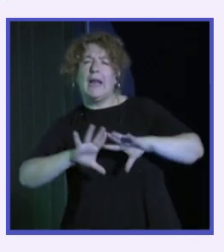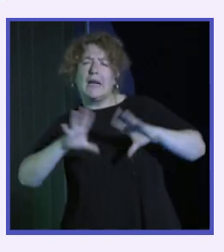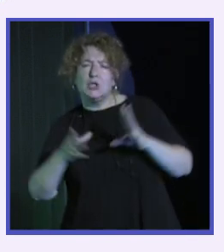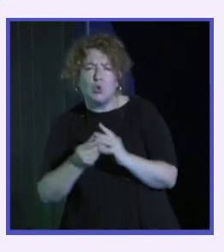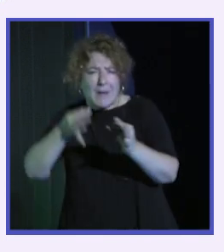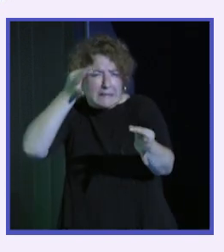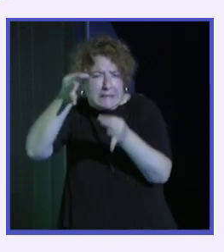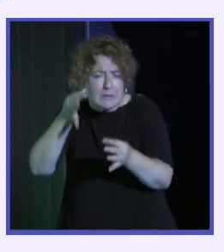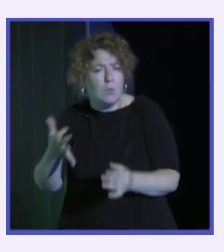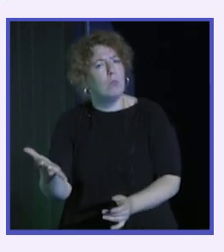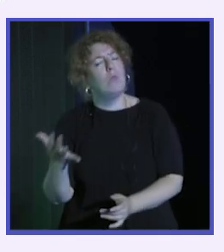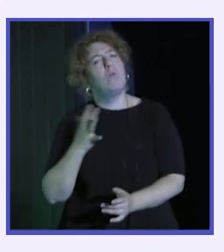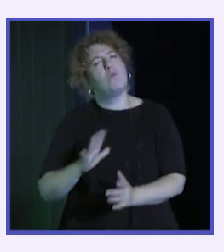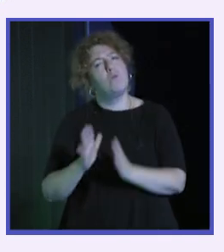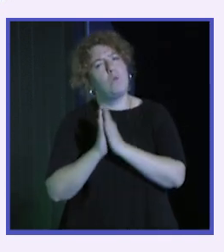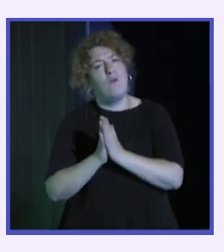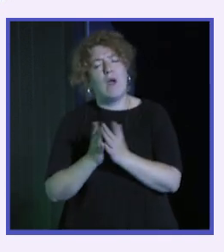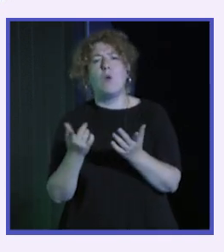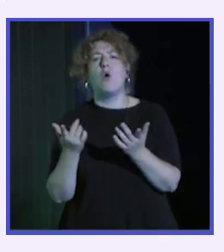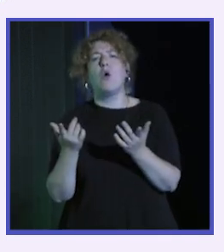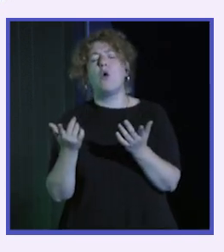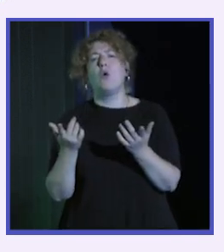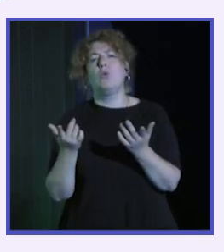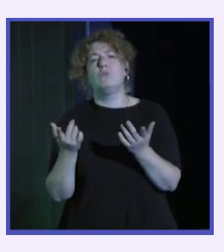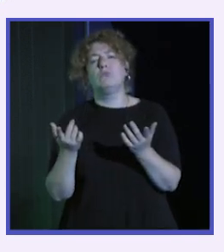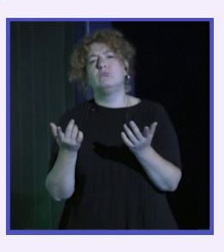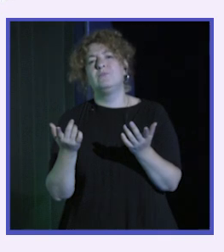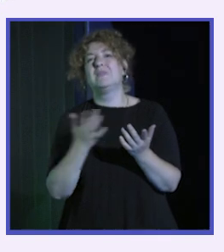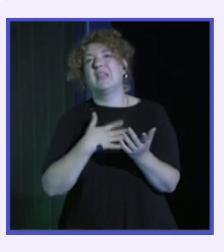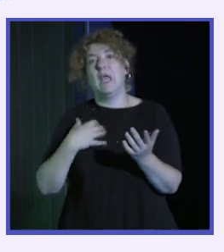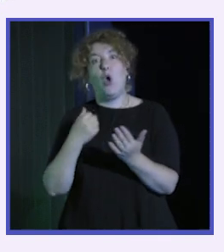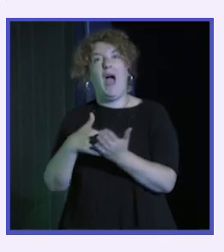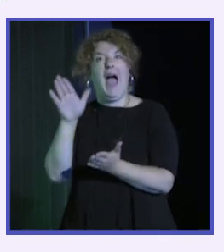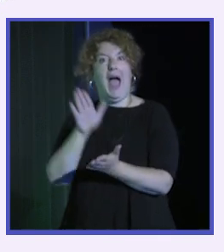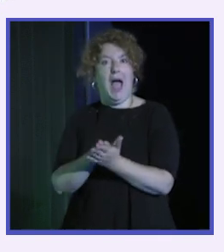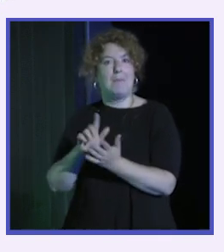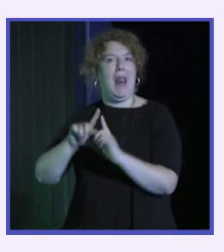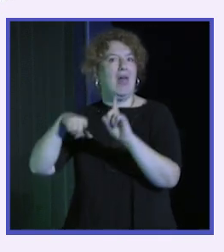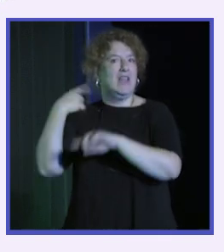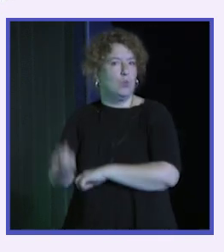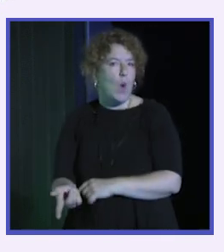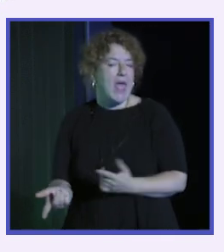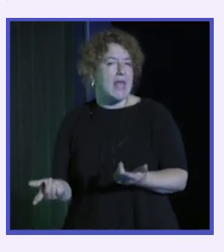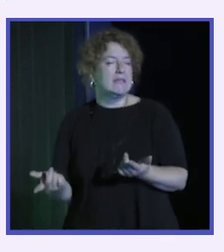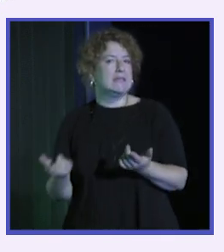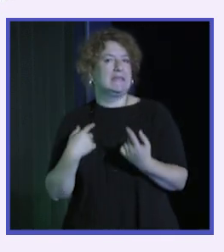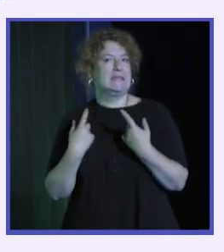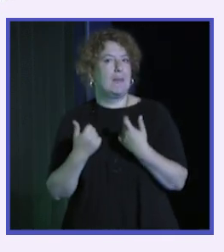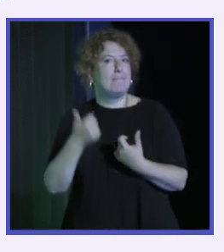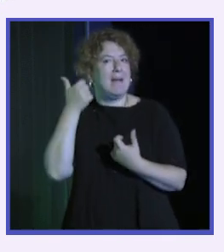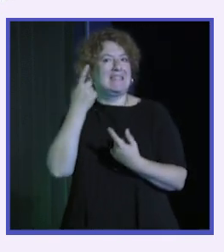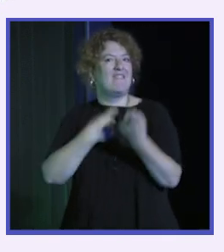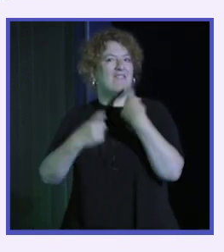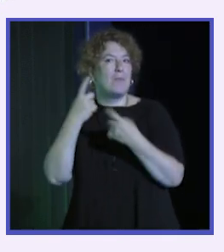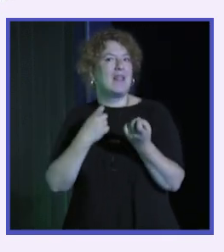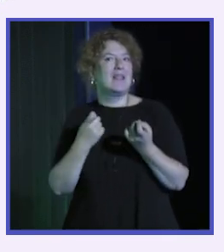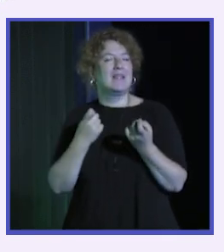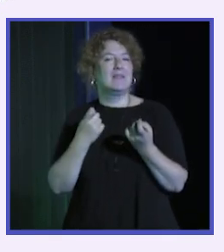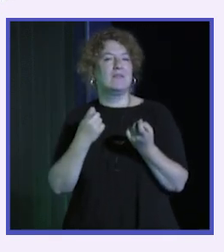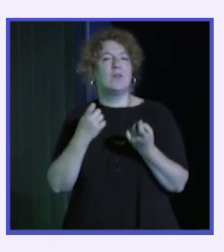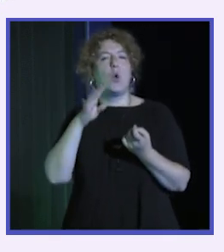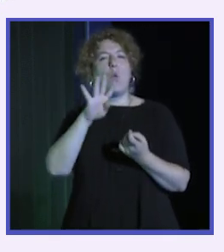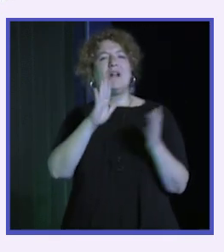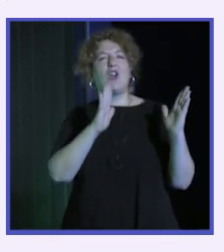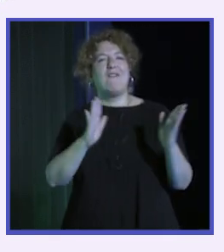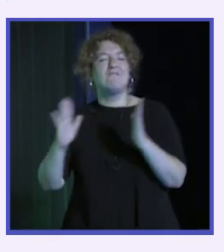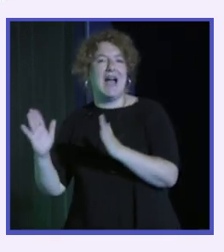exhaustivo, por favor, esto es para un acta que quiero realizar a posteriori, necesito que me des información en 4